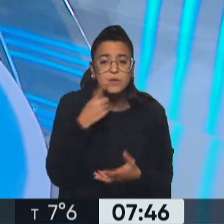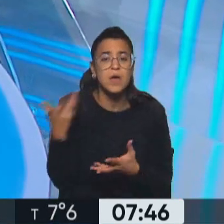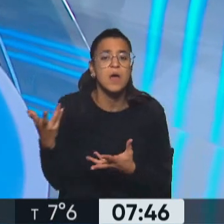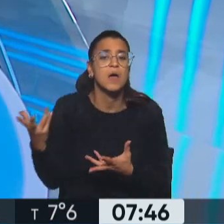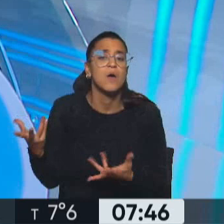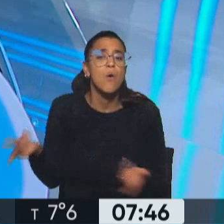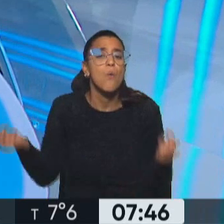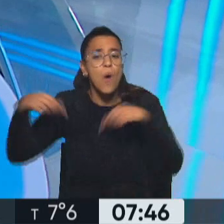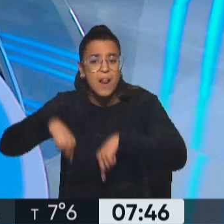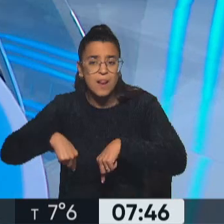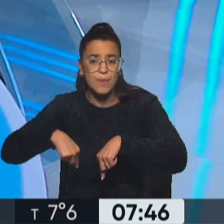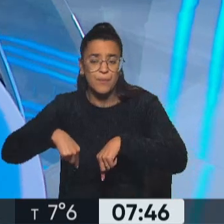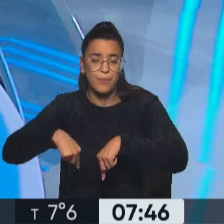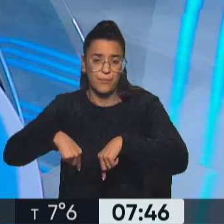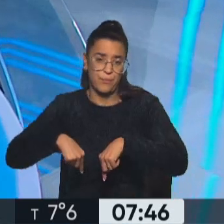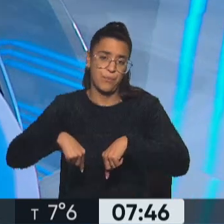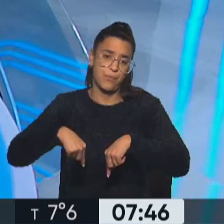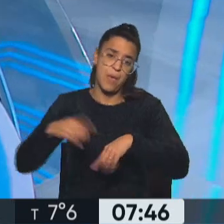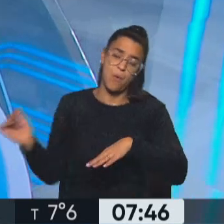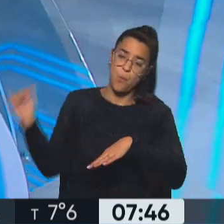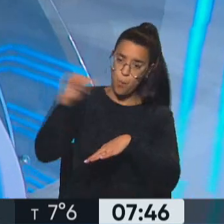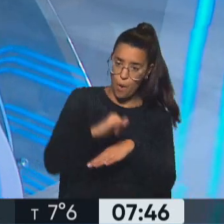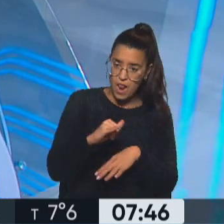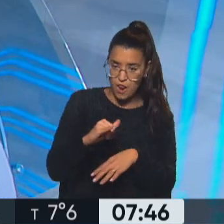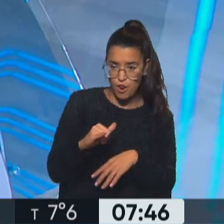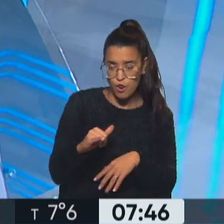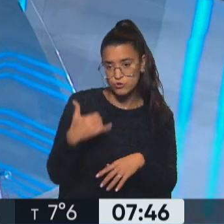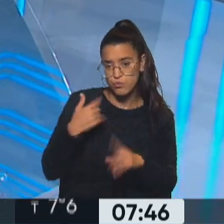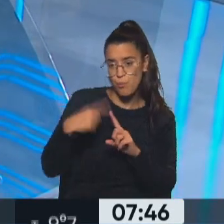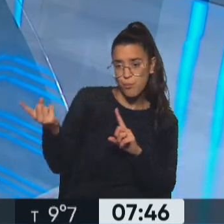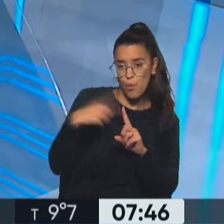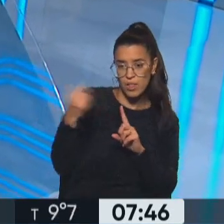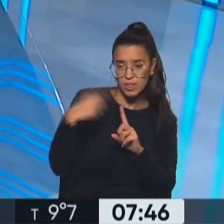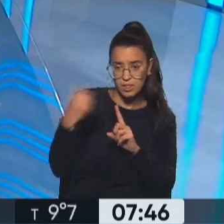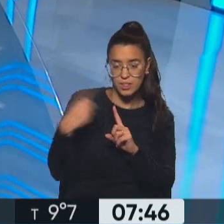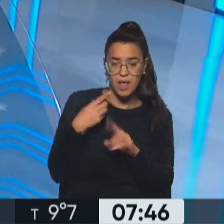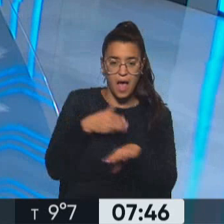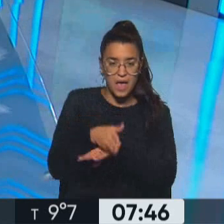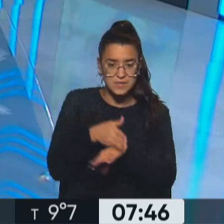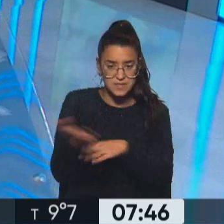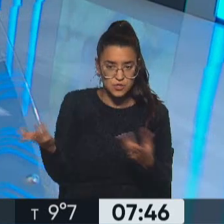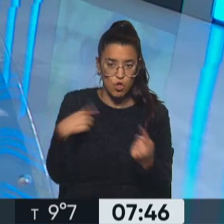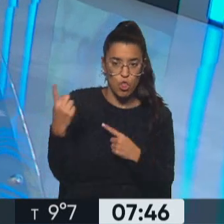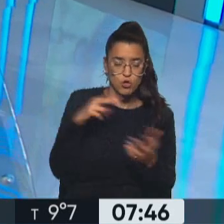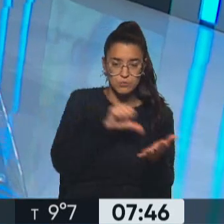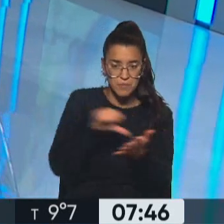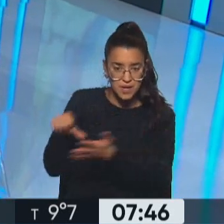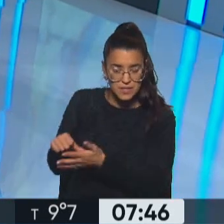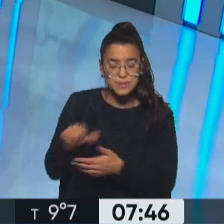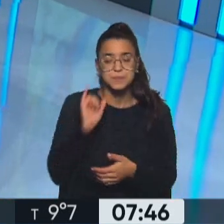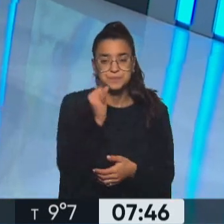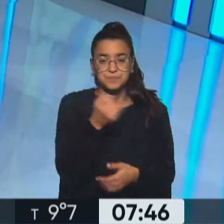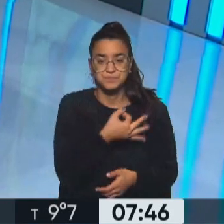restablece los vuelos, que es el puente principal de acceso entre ambos países, ¿no?